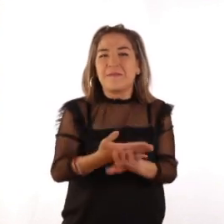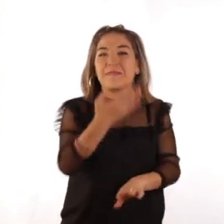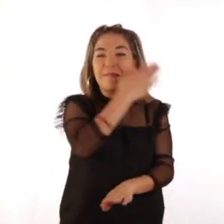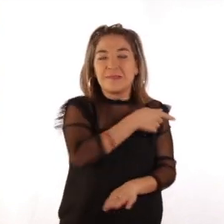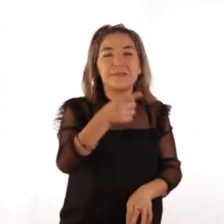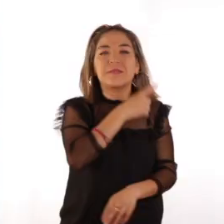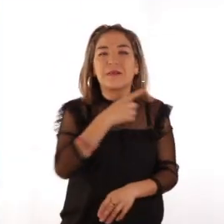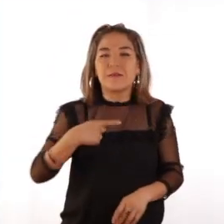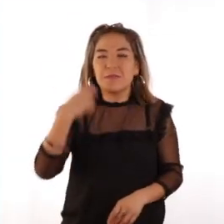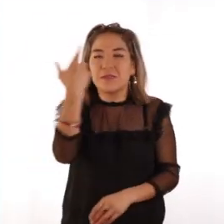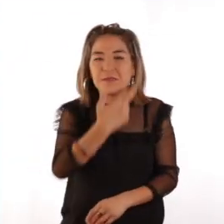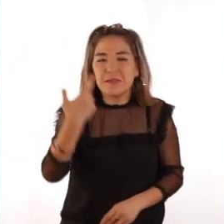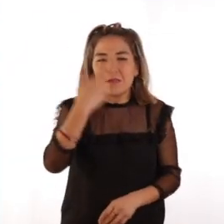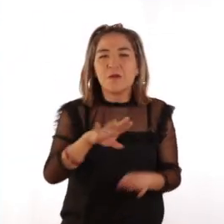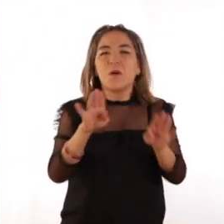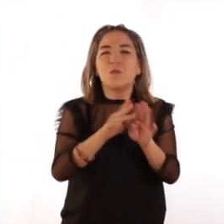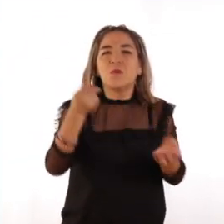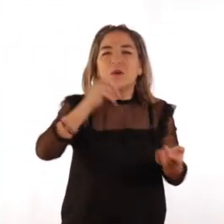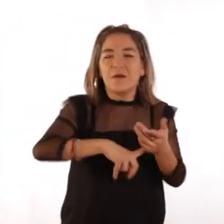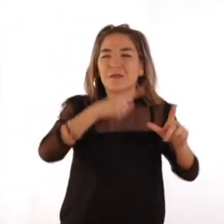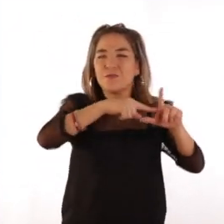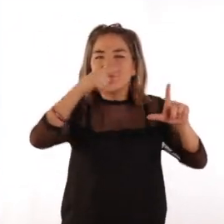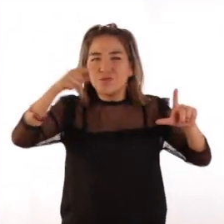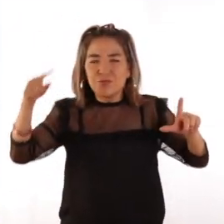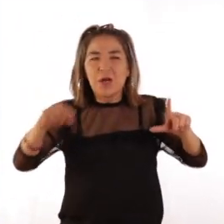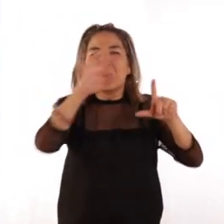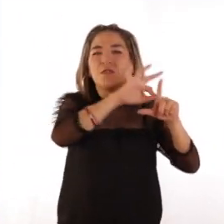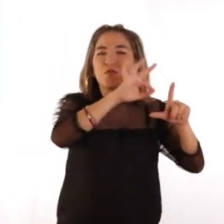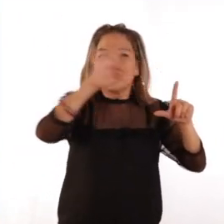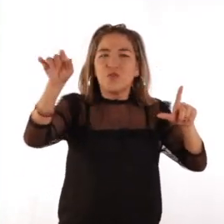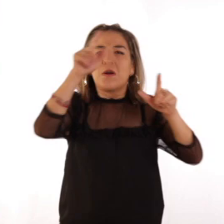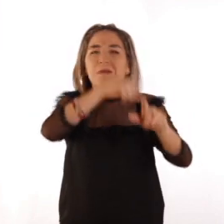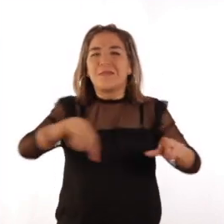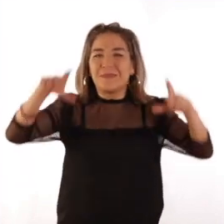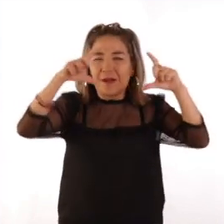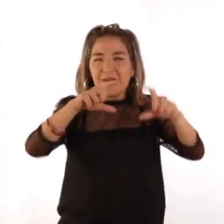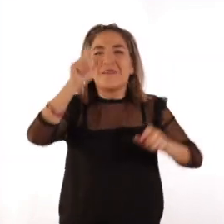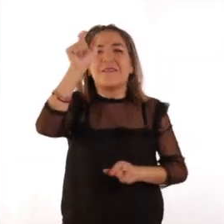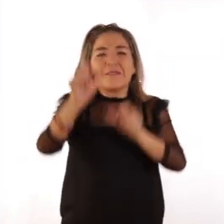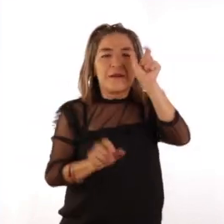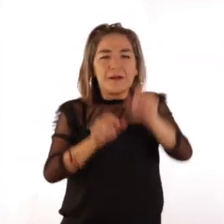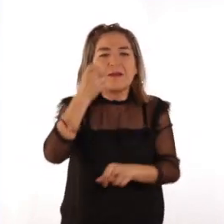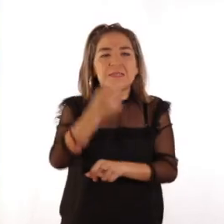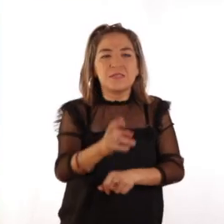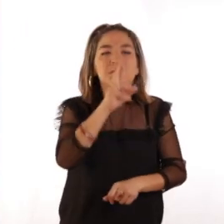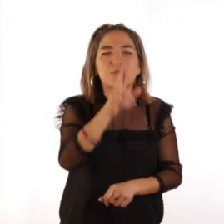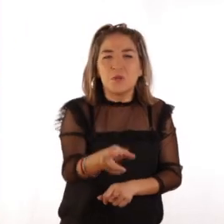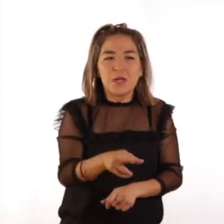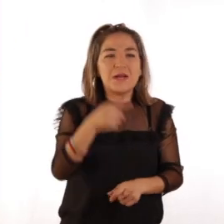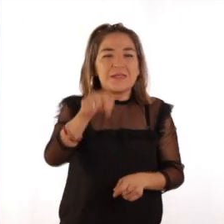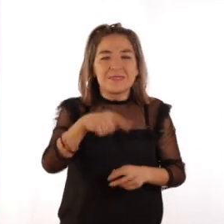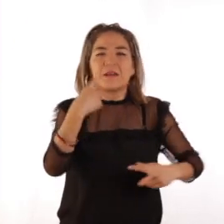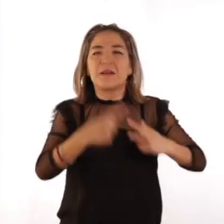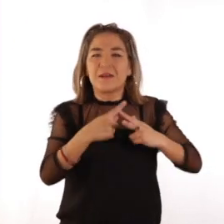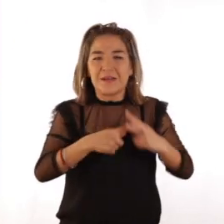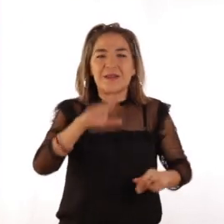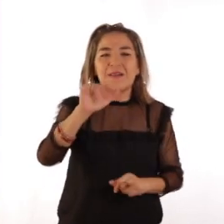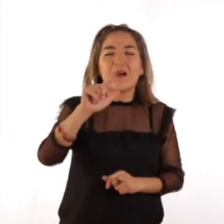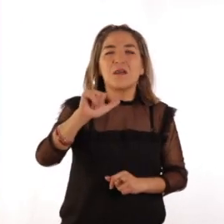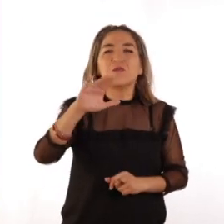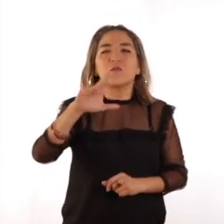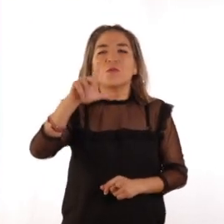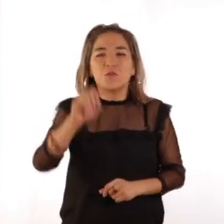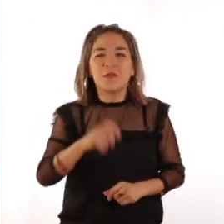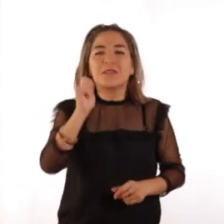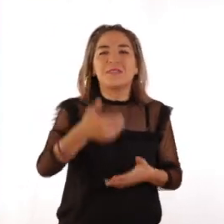forma previa, los analistas tienen gráficas donde presentan los resultados que esperan obtener. Esto es resultado de cálculos